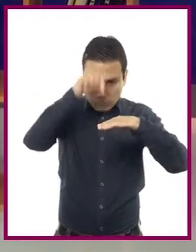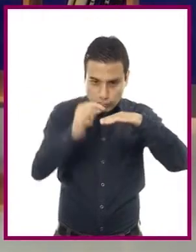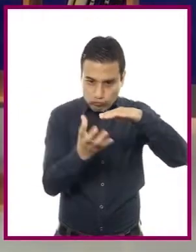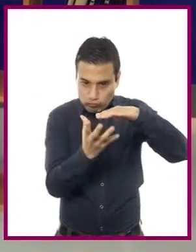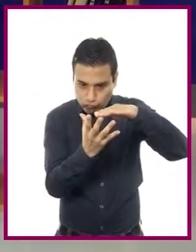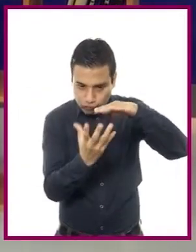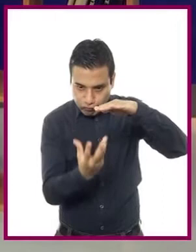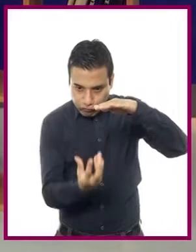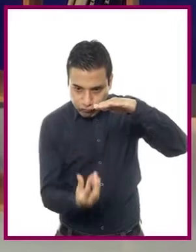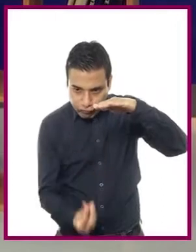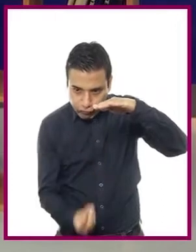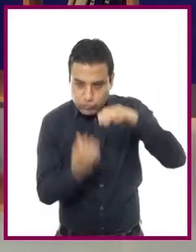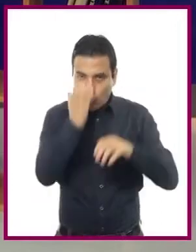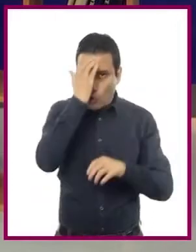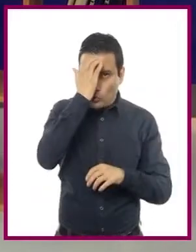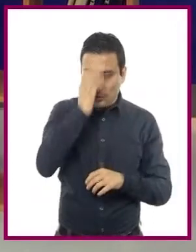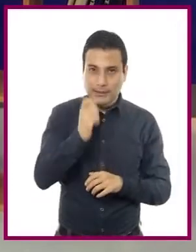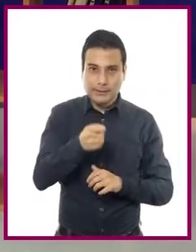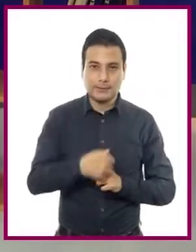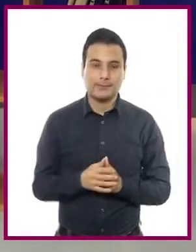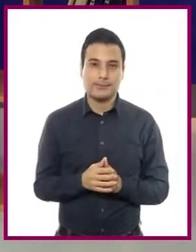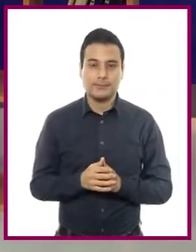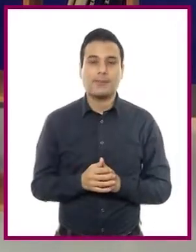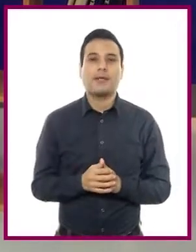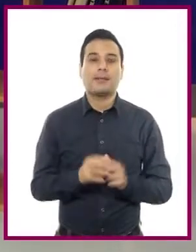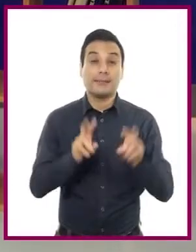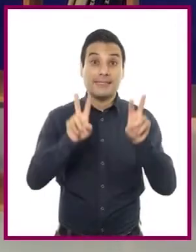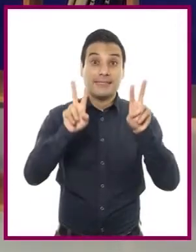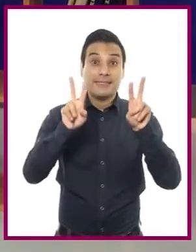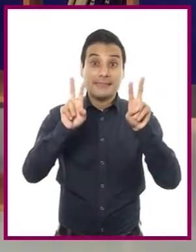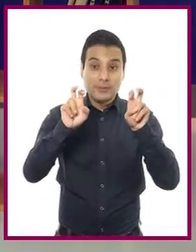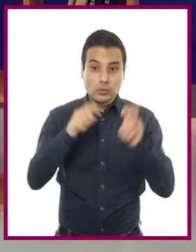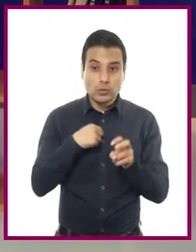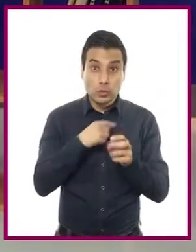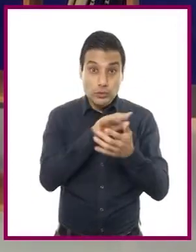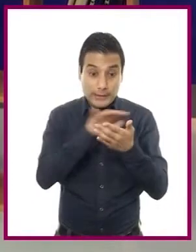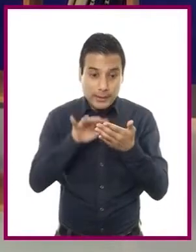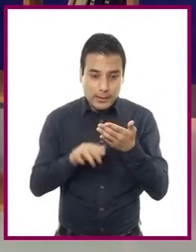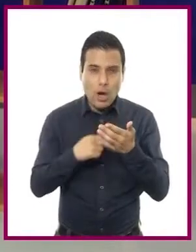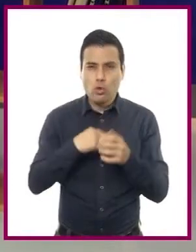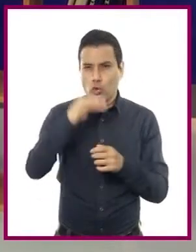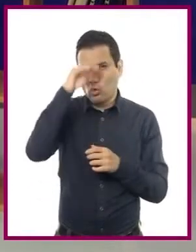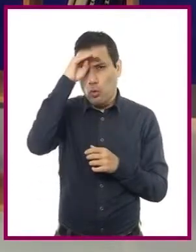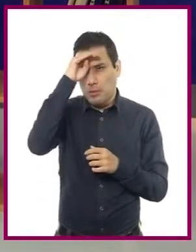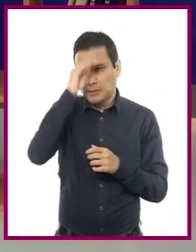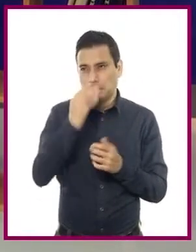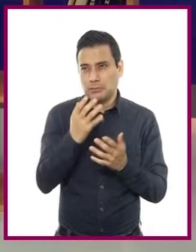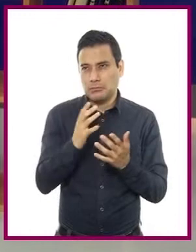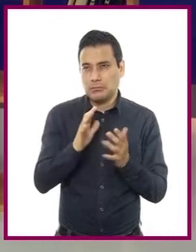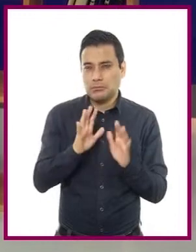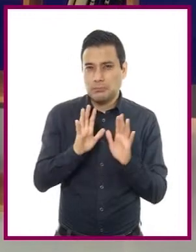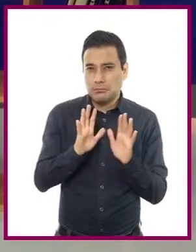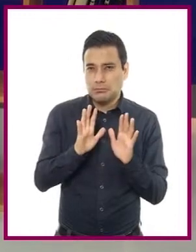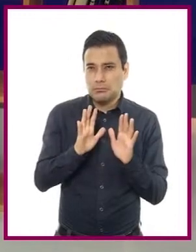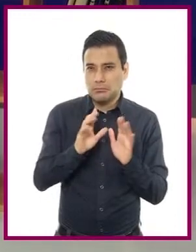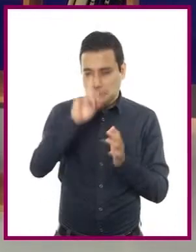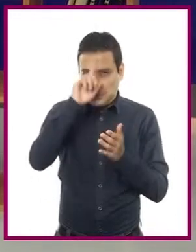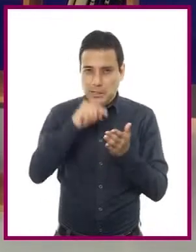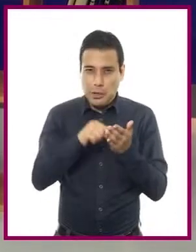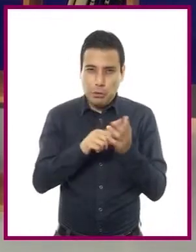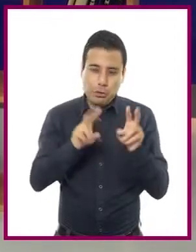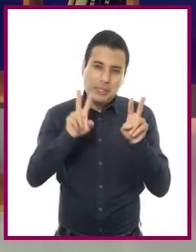contenido real. La verdad, cuando leí el título pensé que se trataba de un poema sobre la